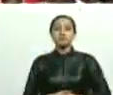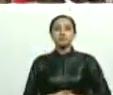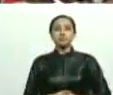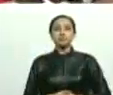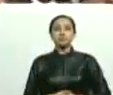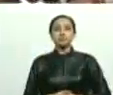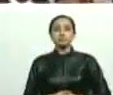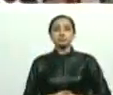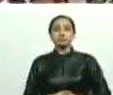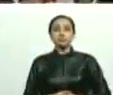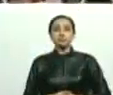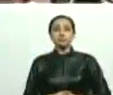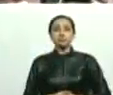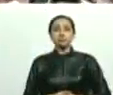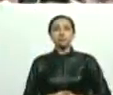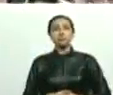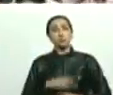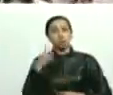el colorido,